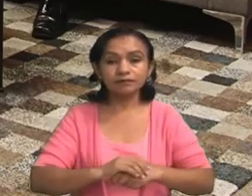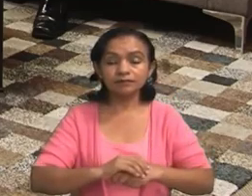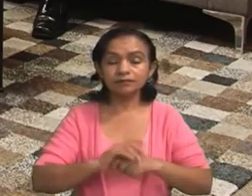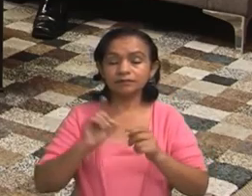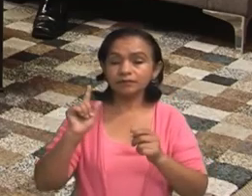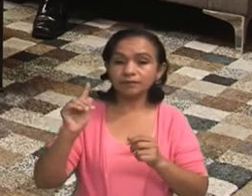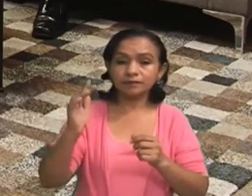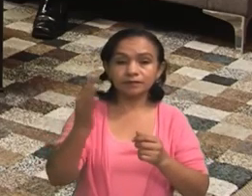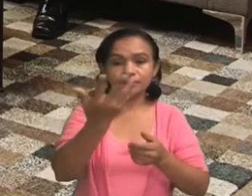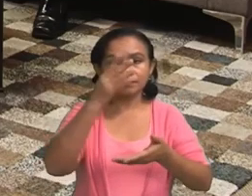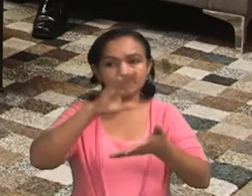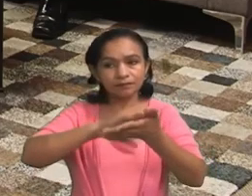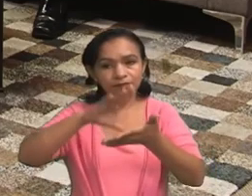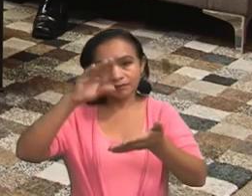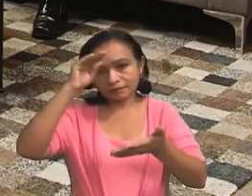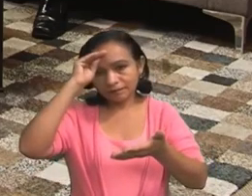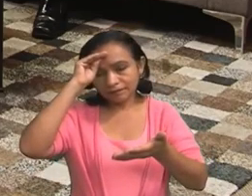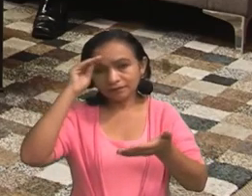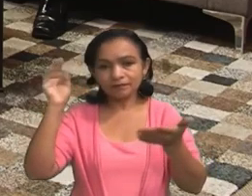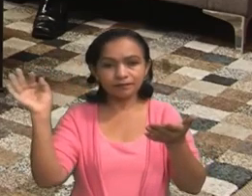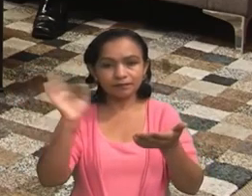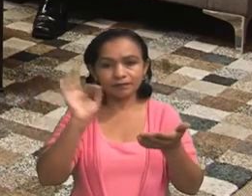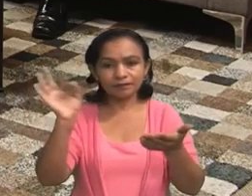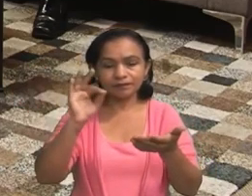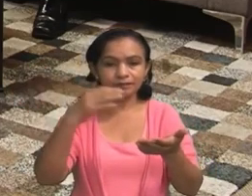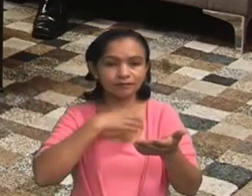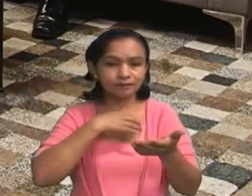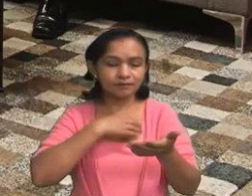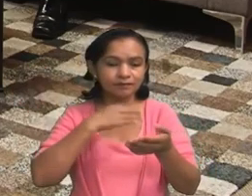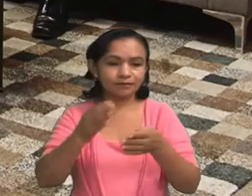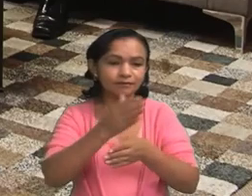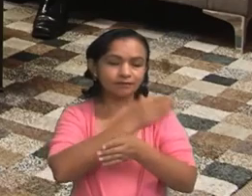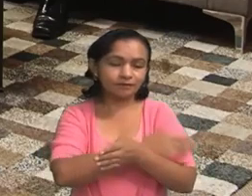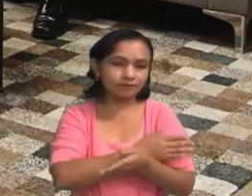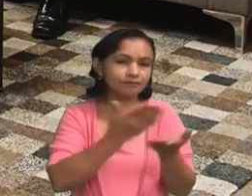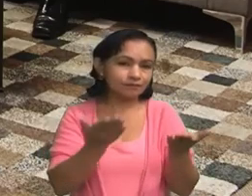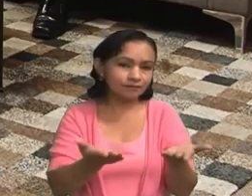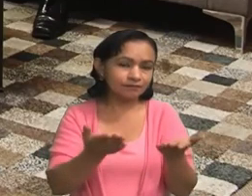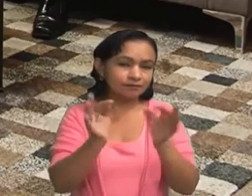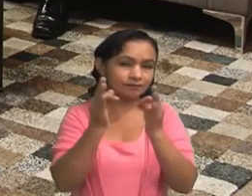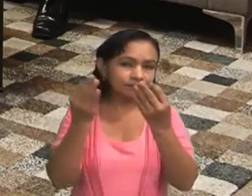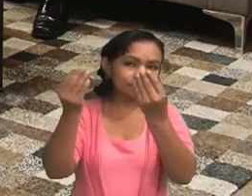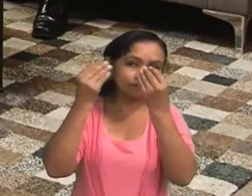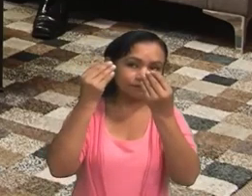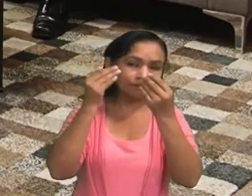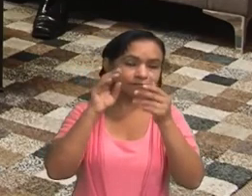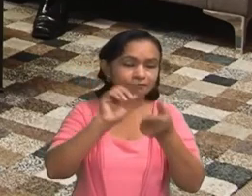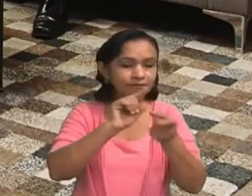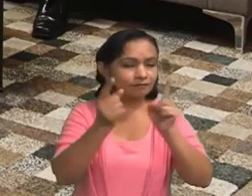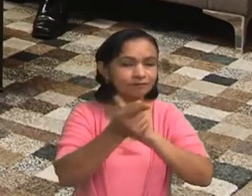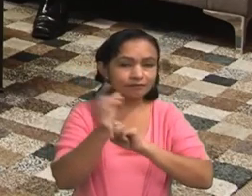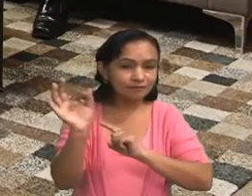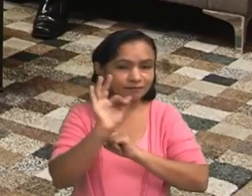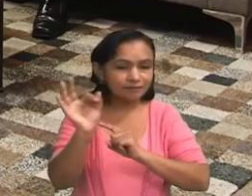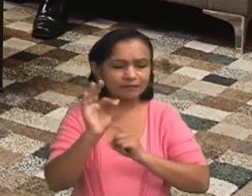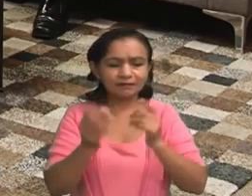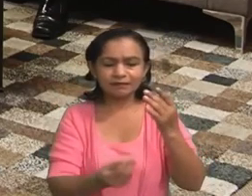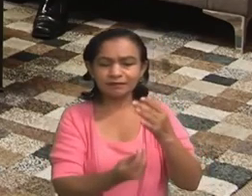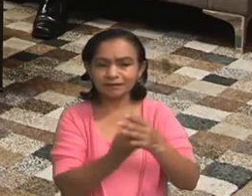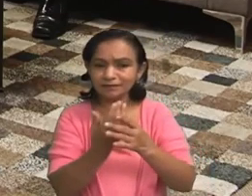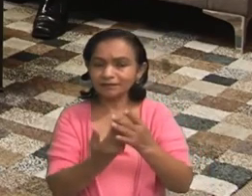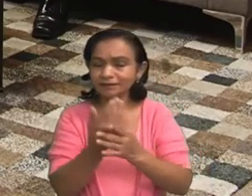Todos aprendieron a producir de la manera convencional, ¿verdad? Química. Y poder transitar a otras formas de producción,